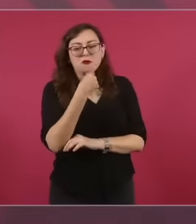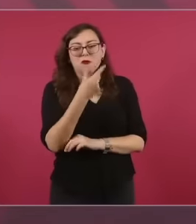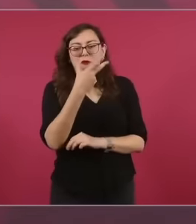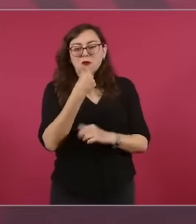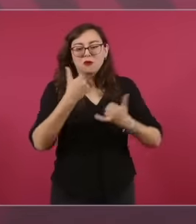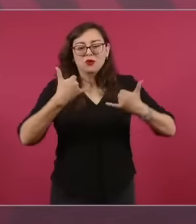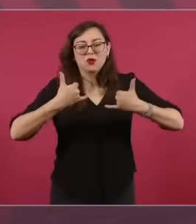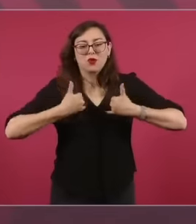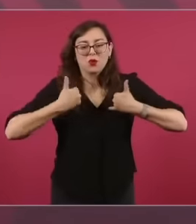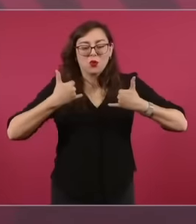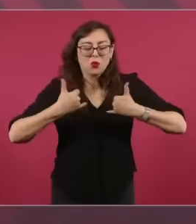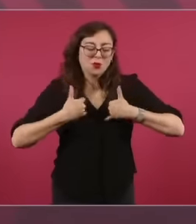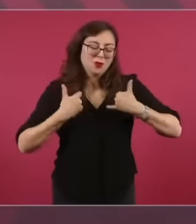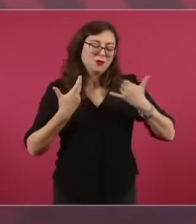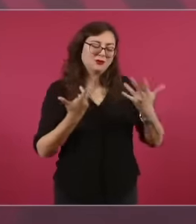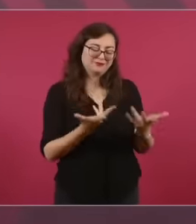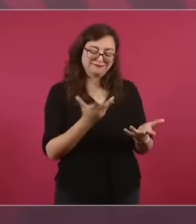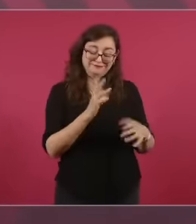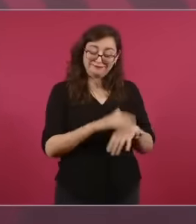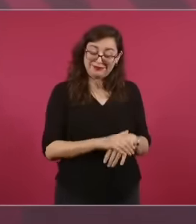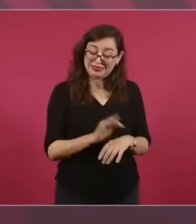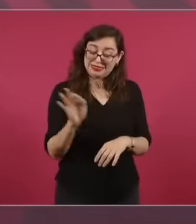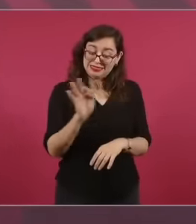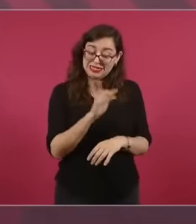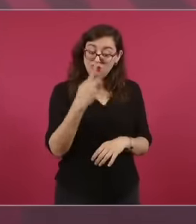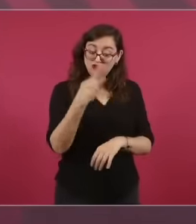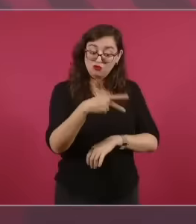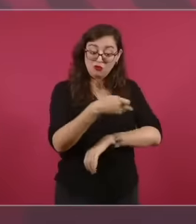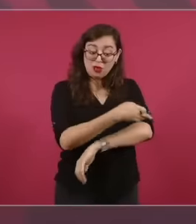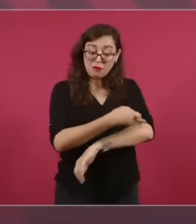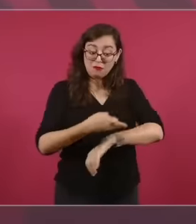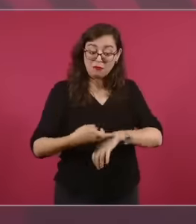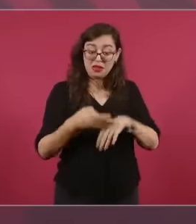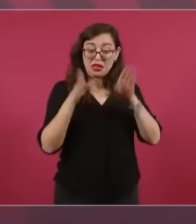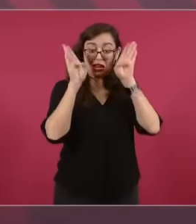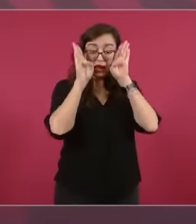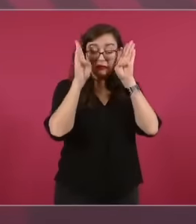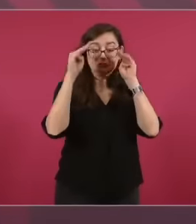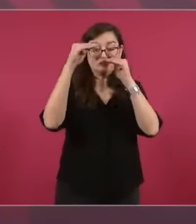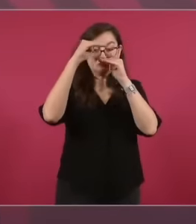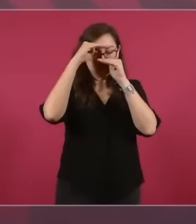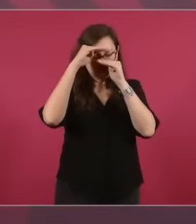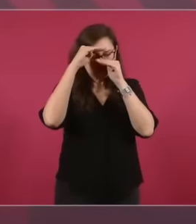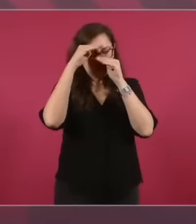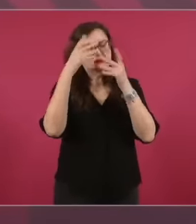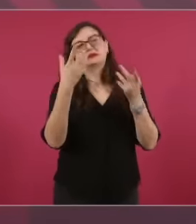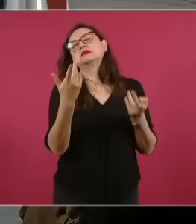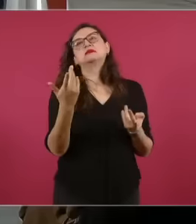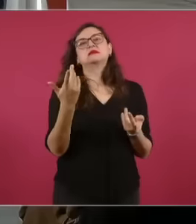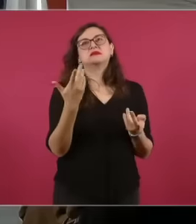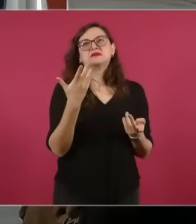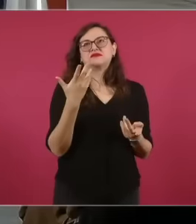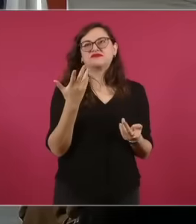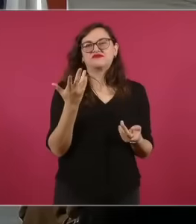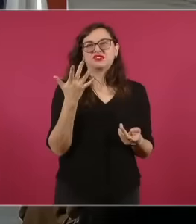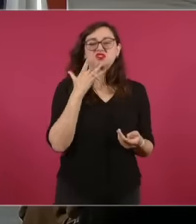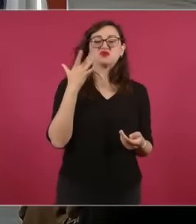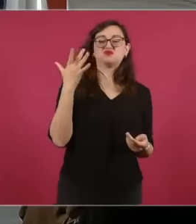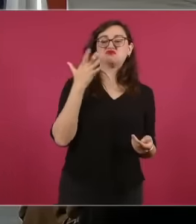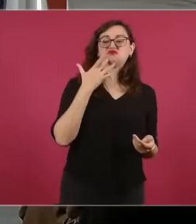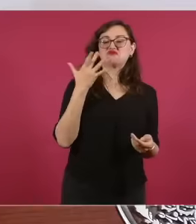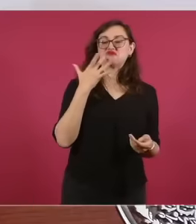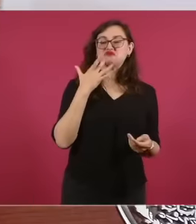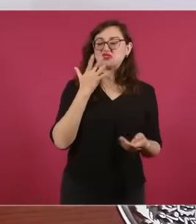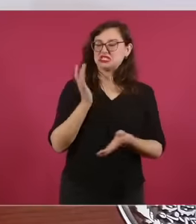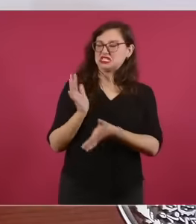de familia conservadora y muy clasistas y racistas, es todo